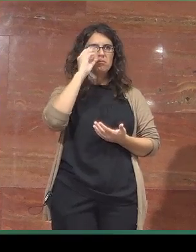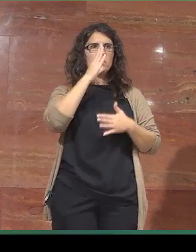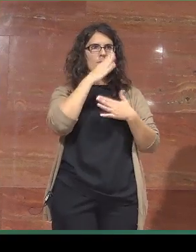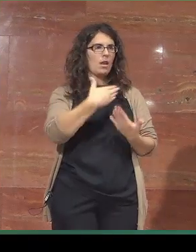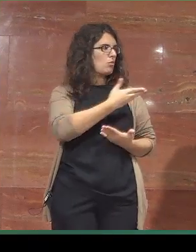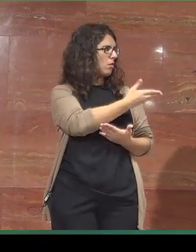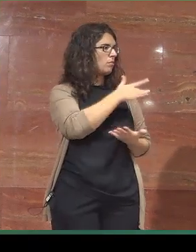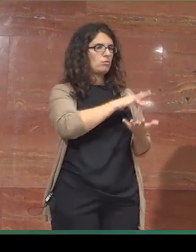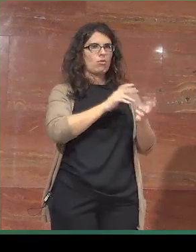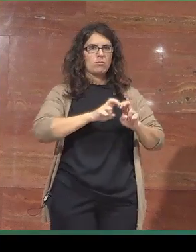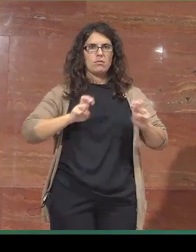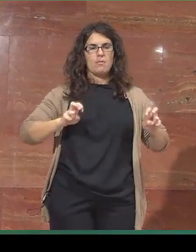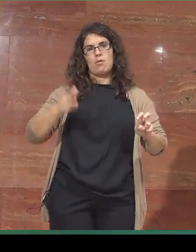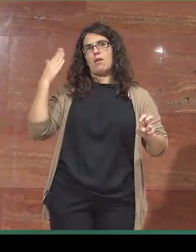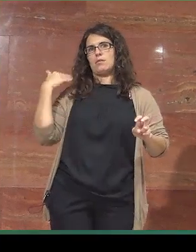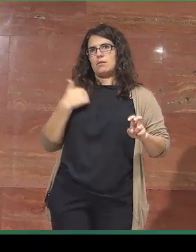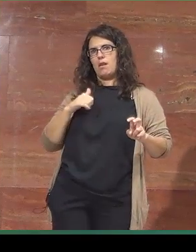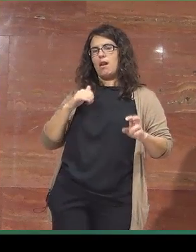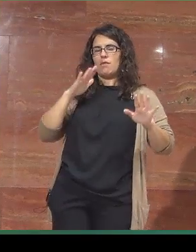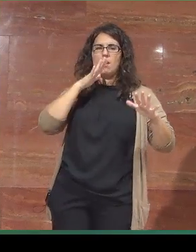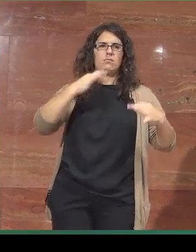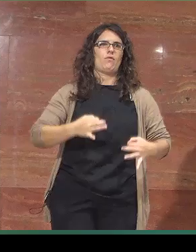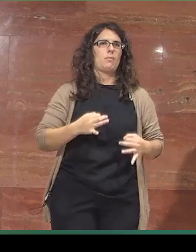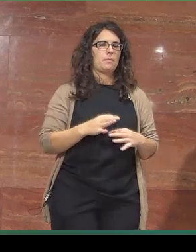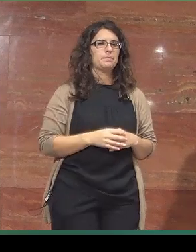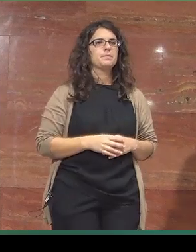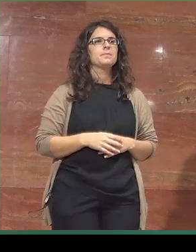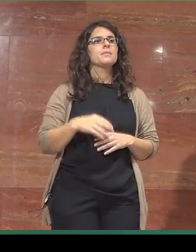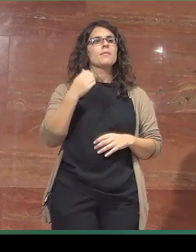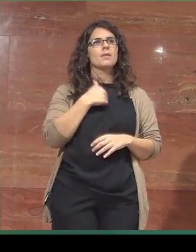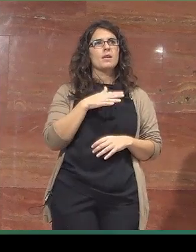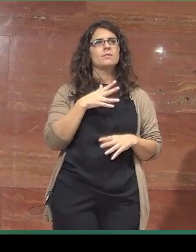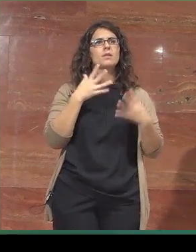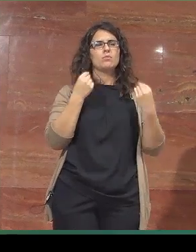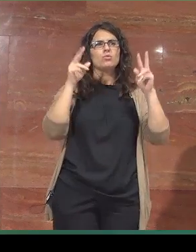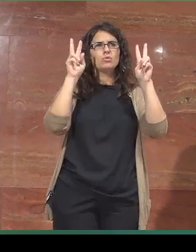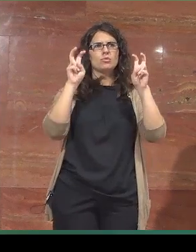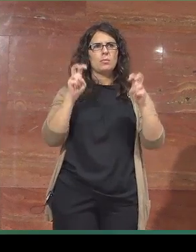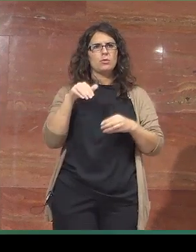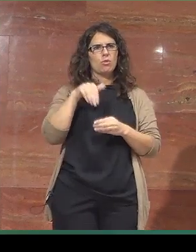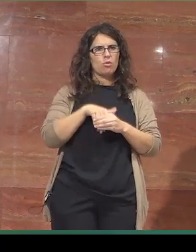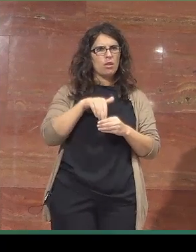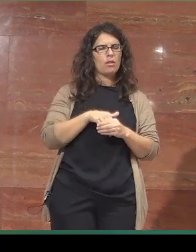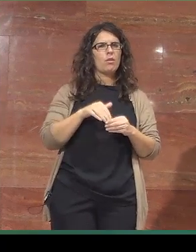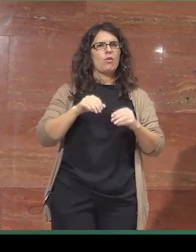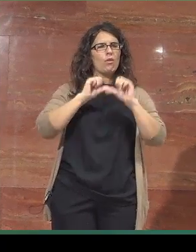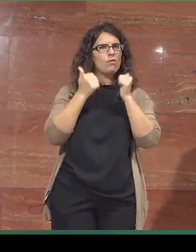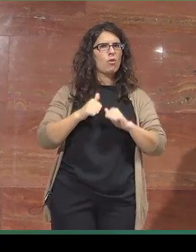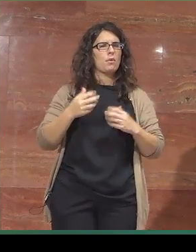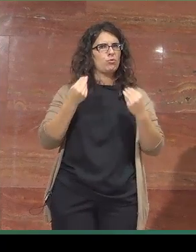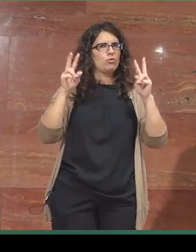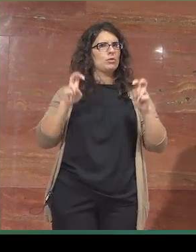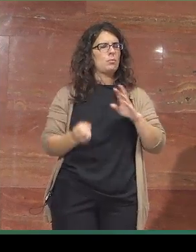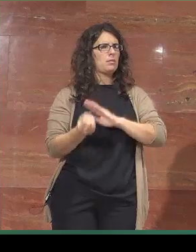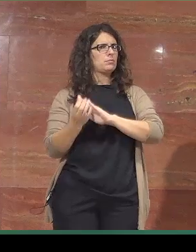que ha habido en esta mesa, ¿no? Se están planteando muchas cuestiones de fondo, de contenido y de formato, y